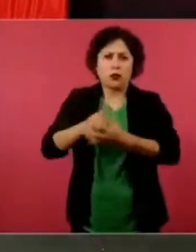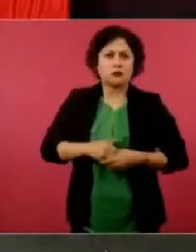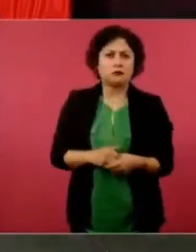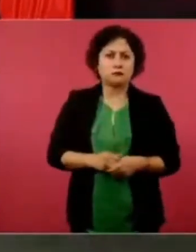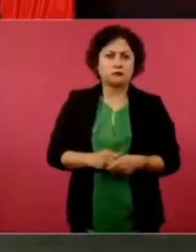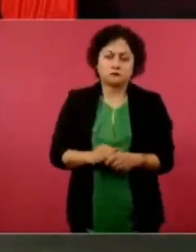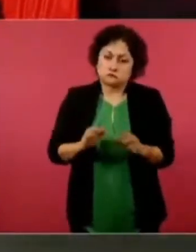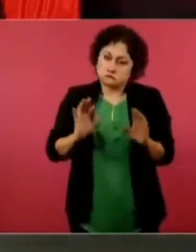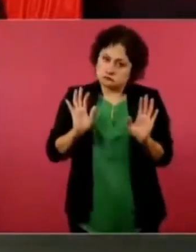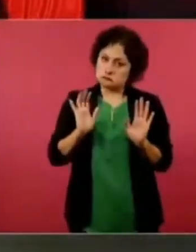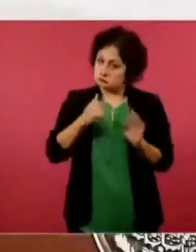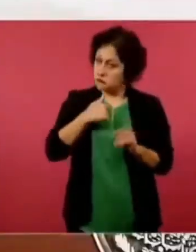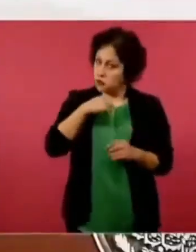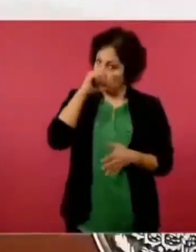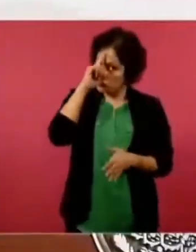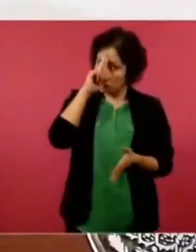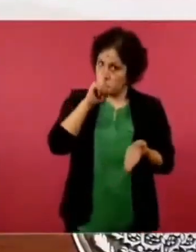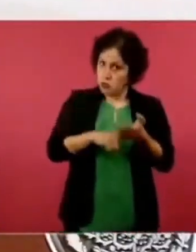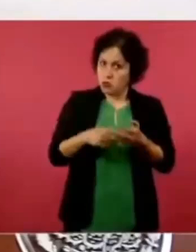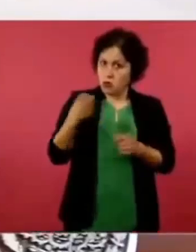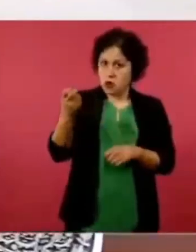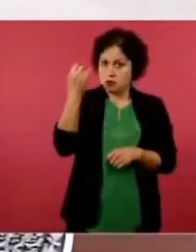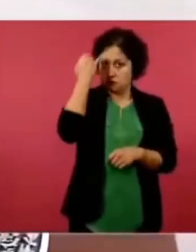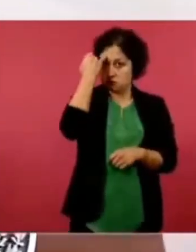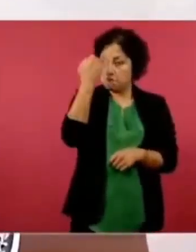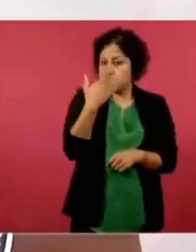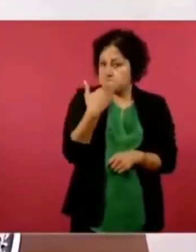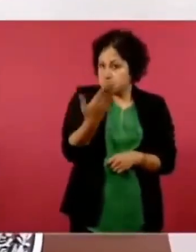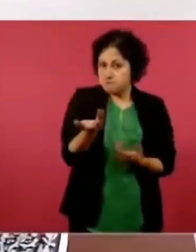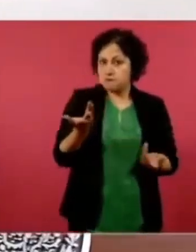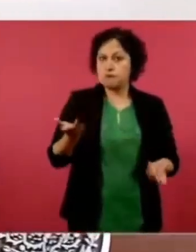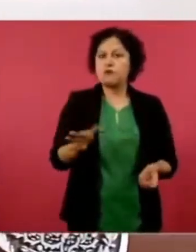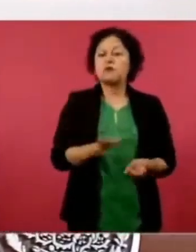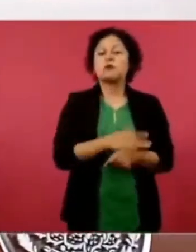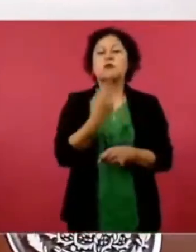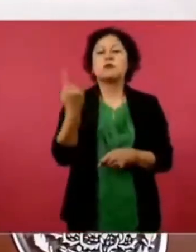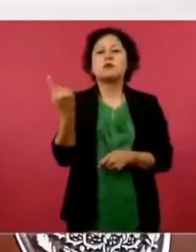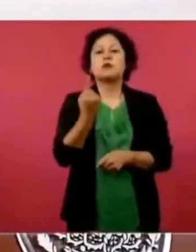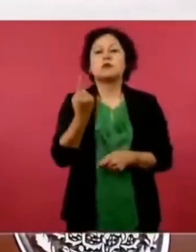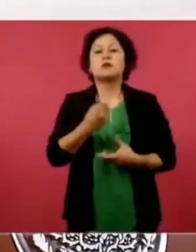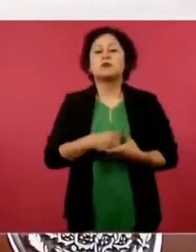Y yo soy partidario de eso porque